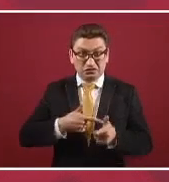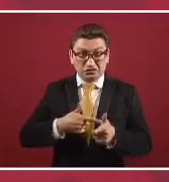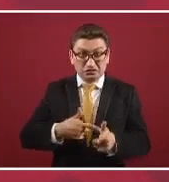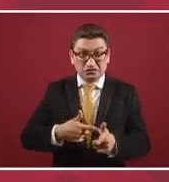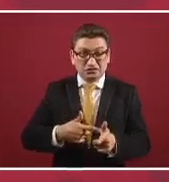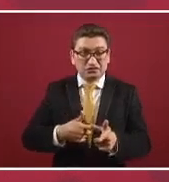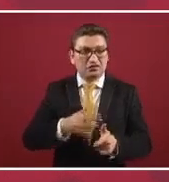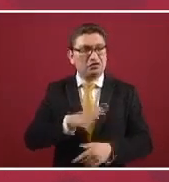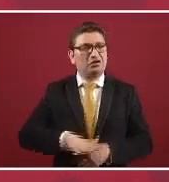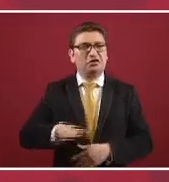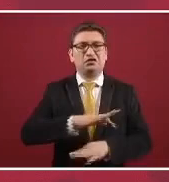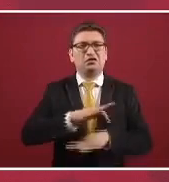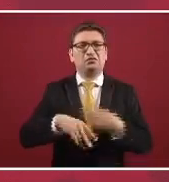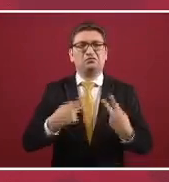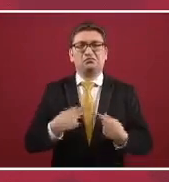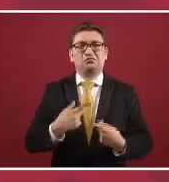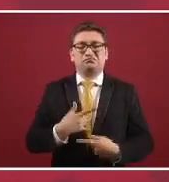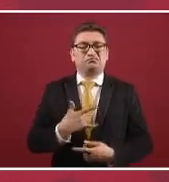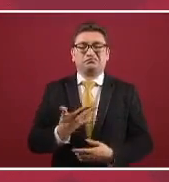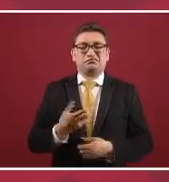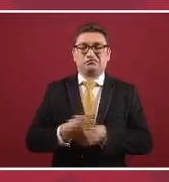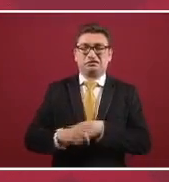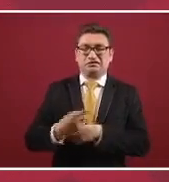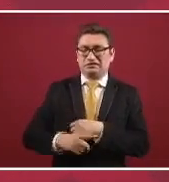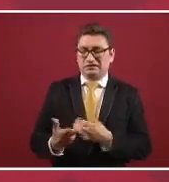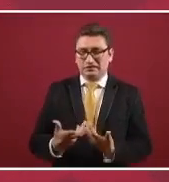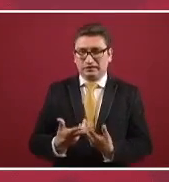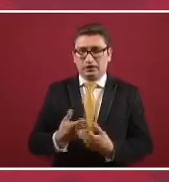Nosotros no vamos a ceder,